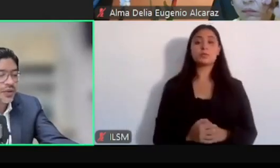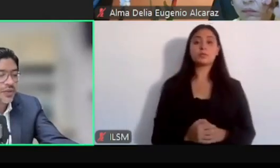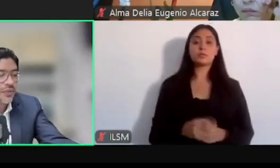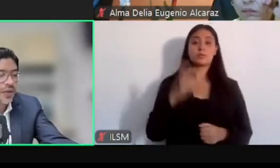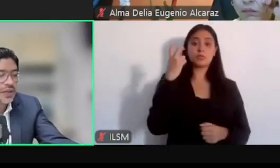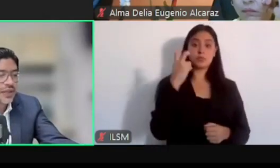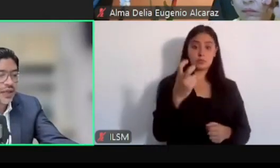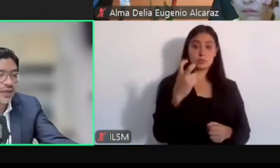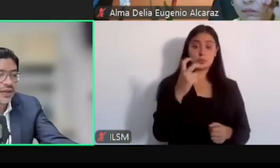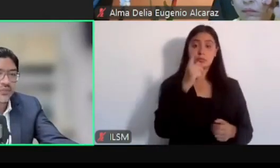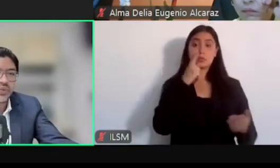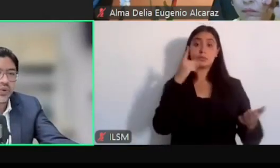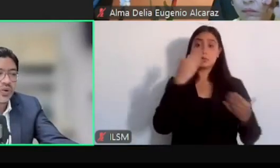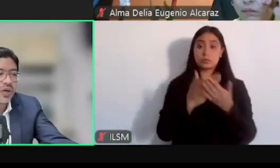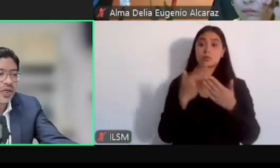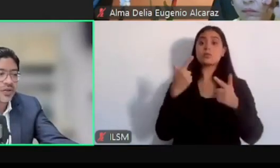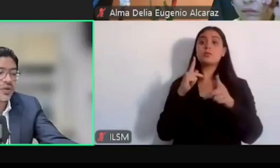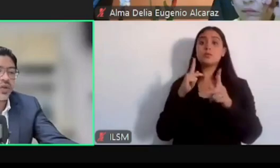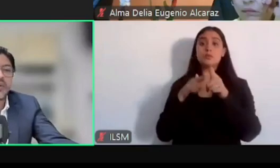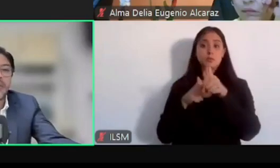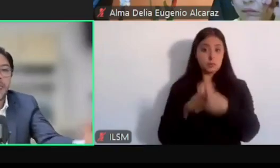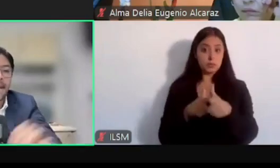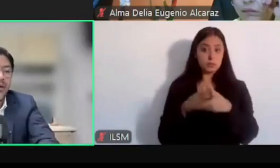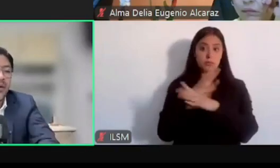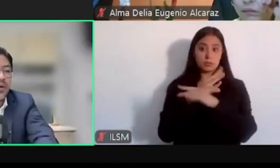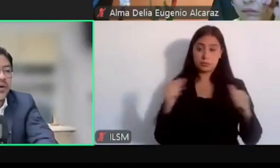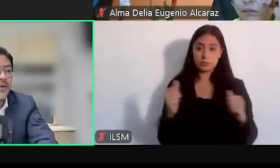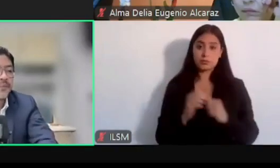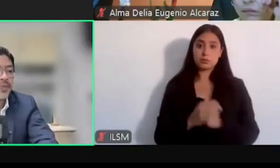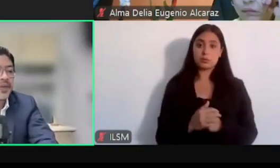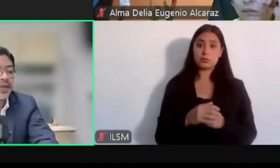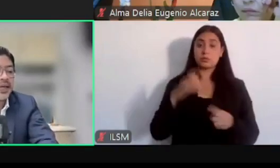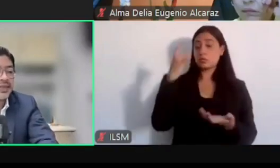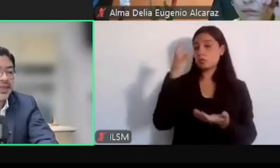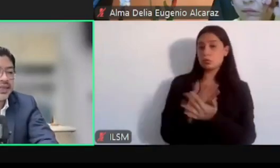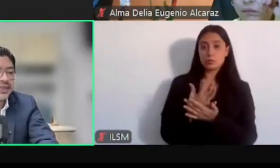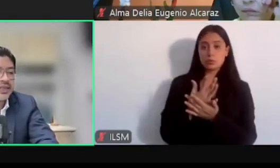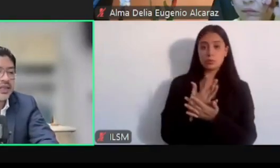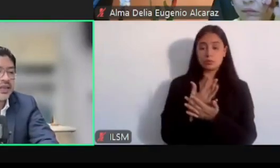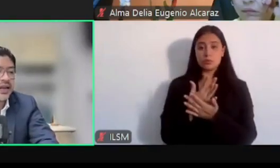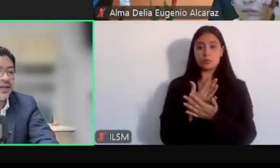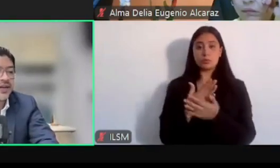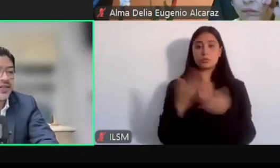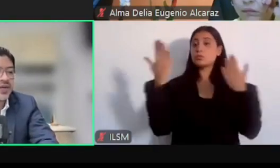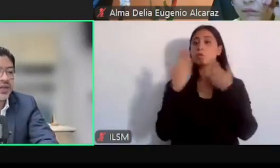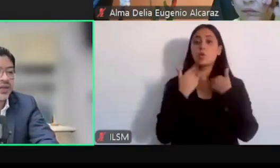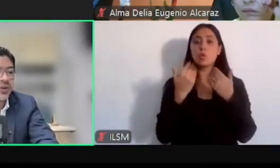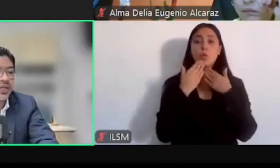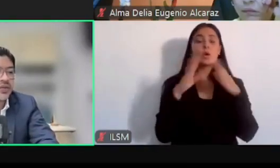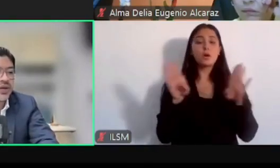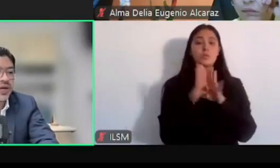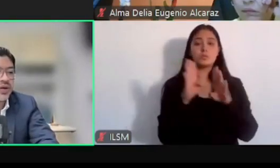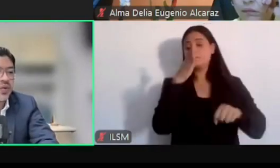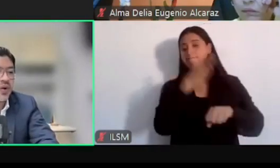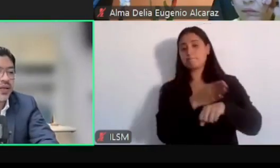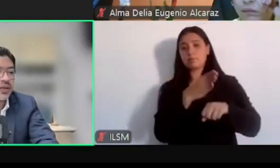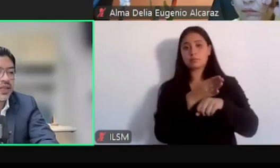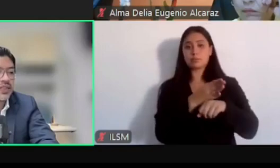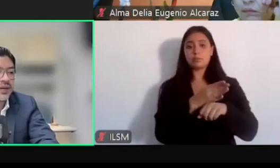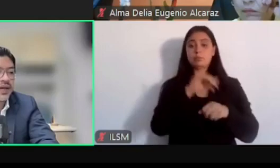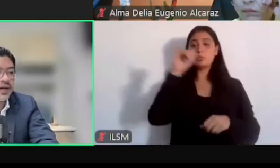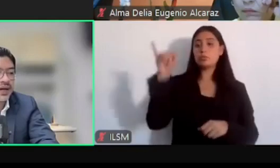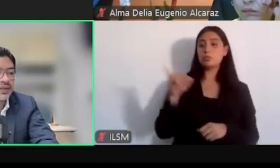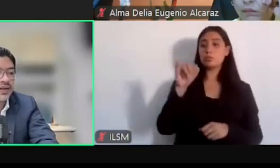tanto se propone el siguiente punto resolutivo único es inexistente la infracción atribuida al ciudadano Juan